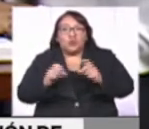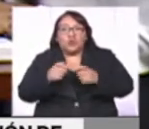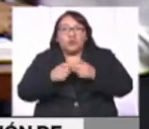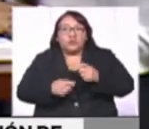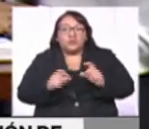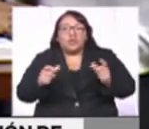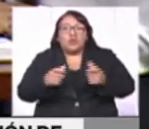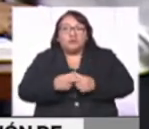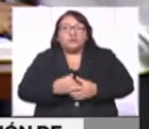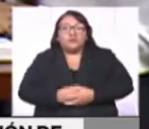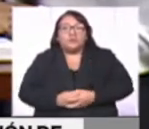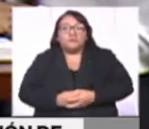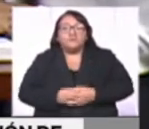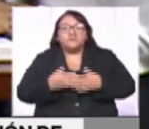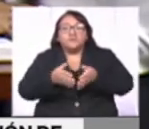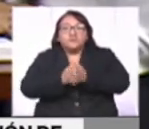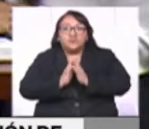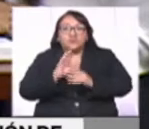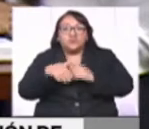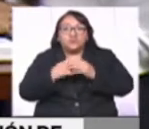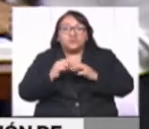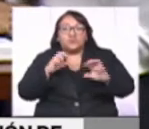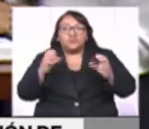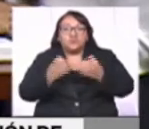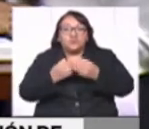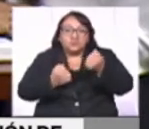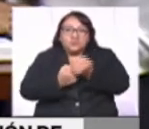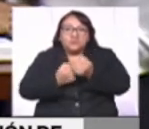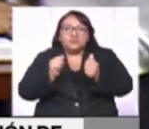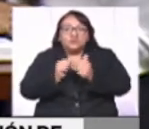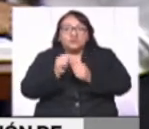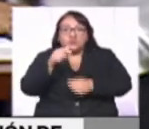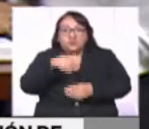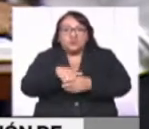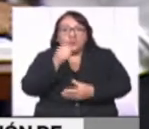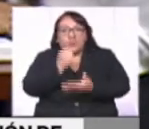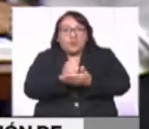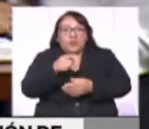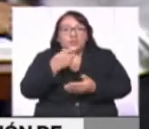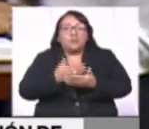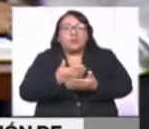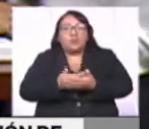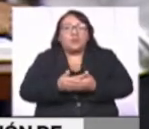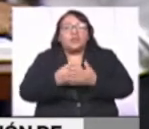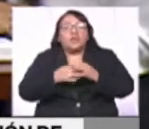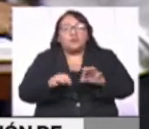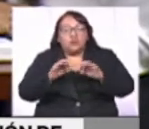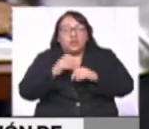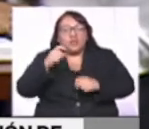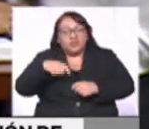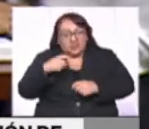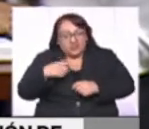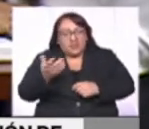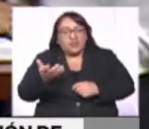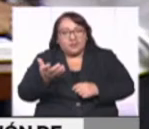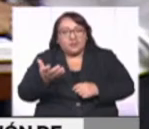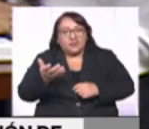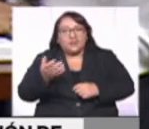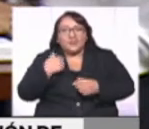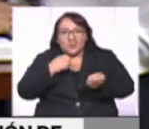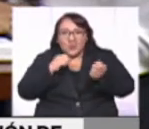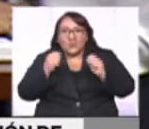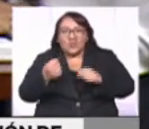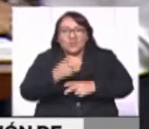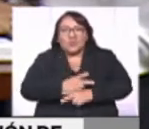de la Comisión, solicitamos al Pleno del Congreso nos apoye con su voto para la aprobación de esta propuesta que incidirá necesariamente en combatir